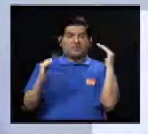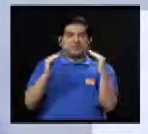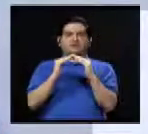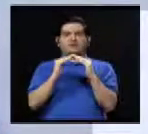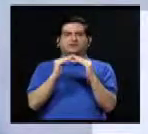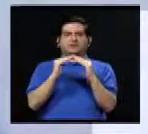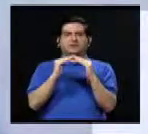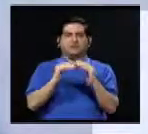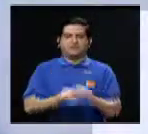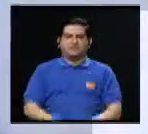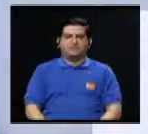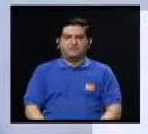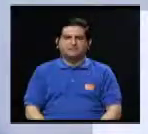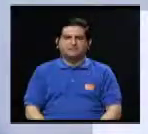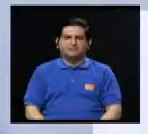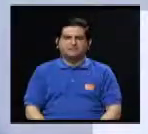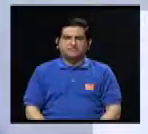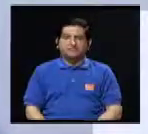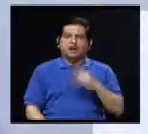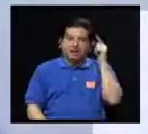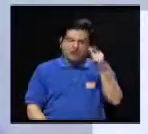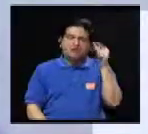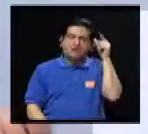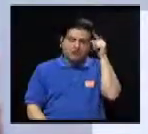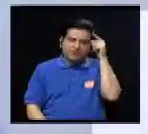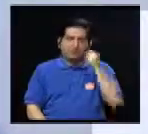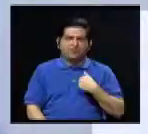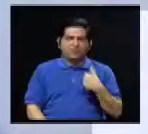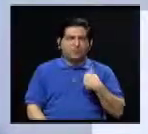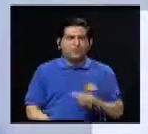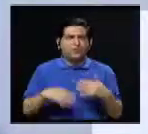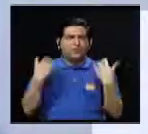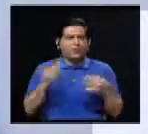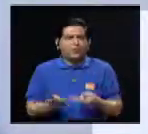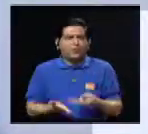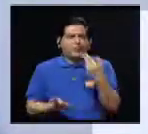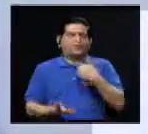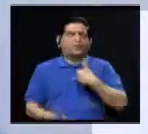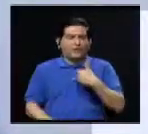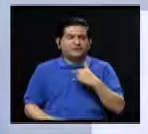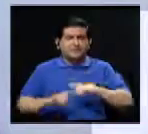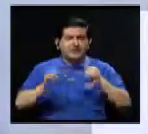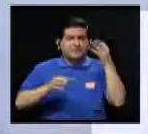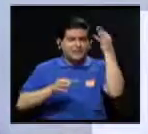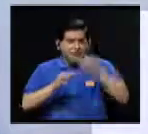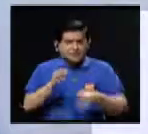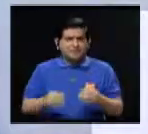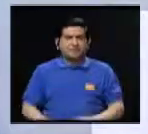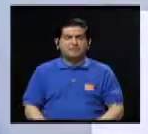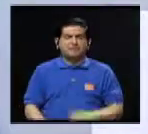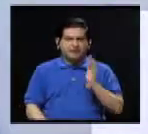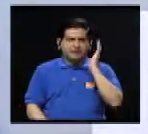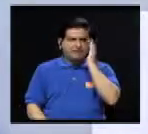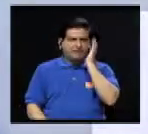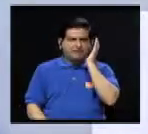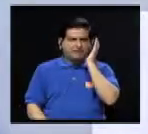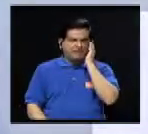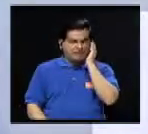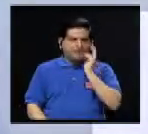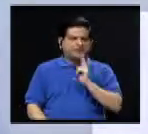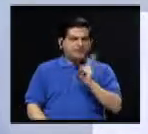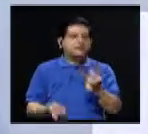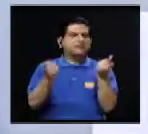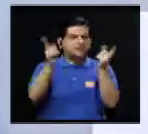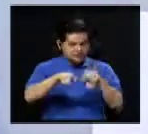casa, llegaba a, bueno, obviamente a apreciar más lo que una tenía, pero simplemente a tener más conciencia de lo que realmente